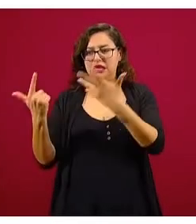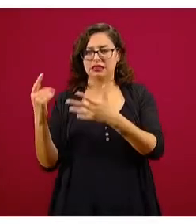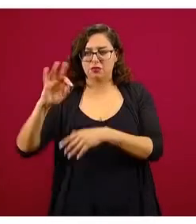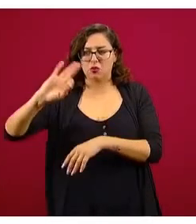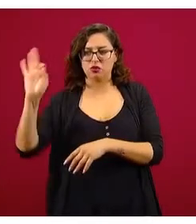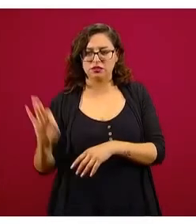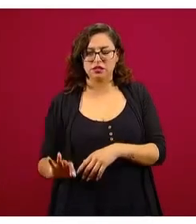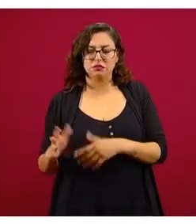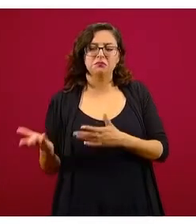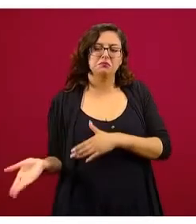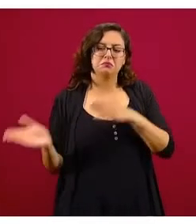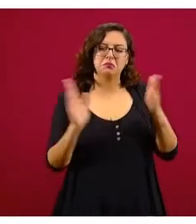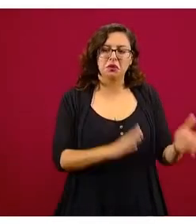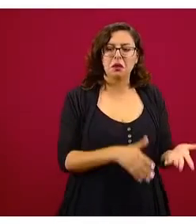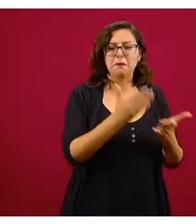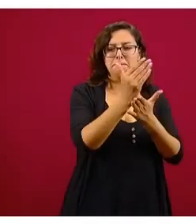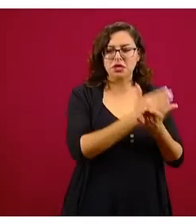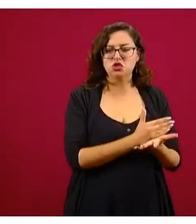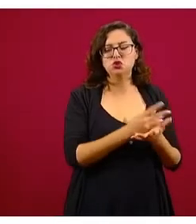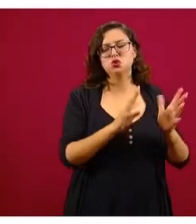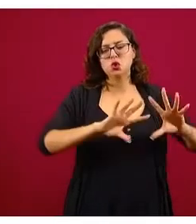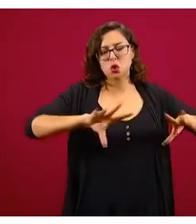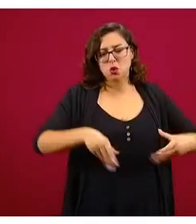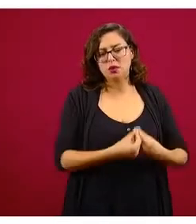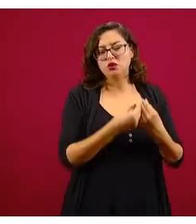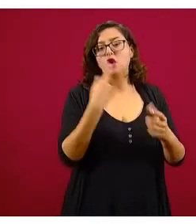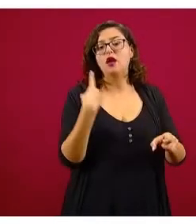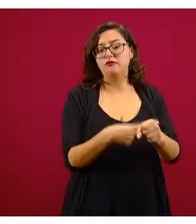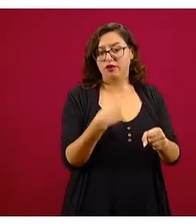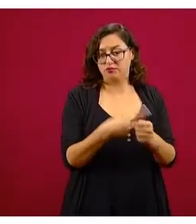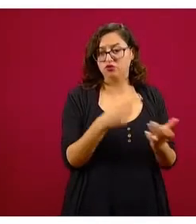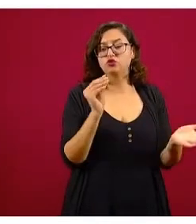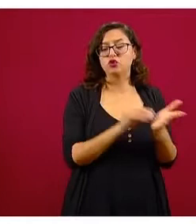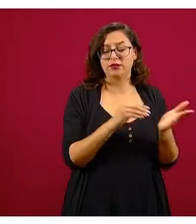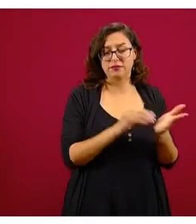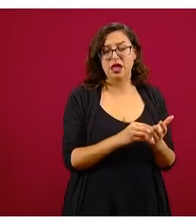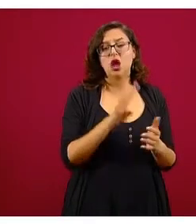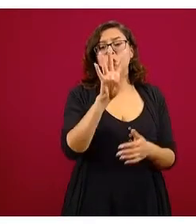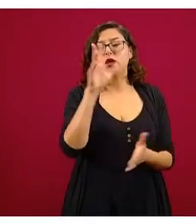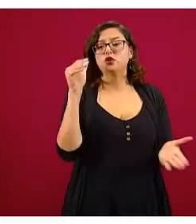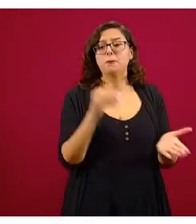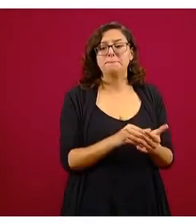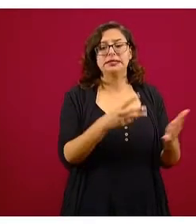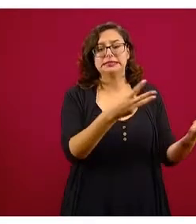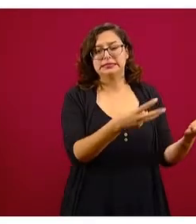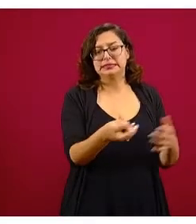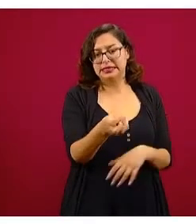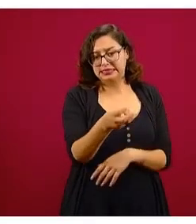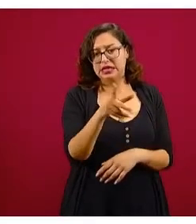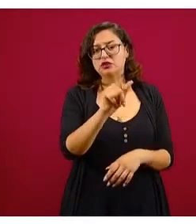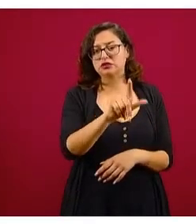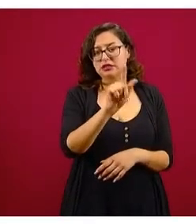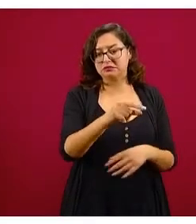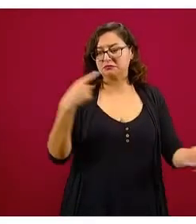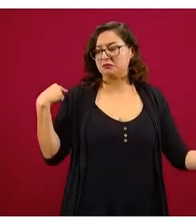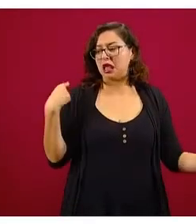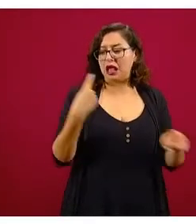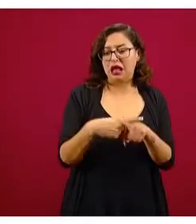representan 4.370 profesionales de la salud que enfermaron, que iniciaron con signos y síntomas en los